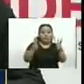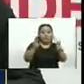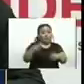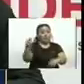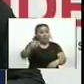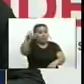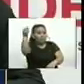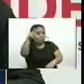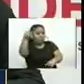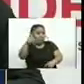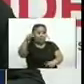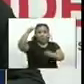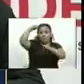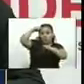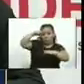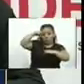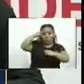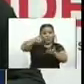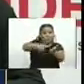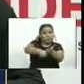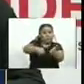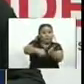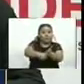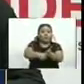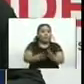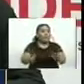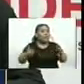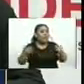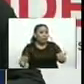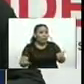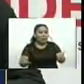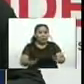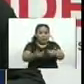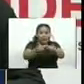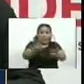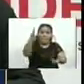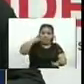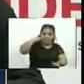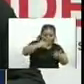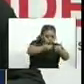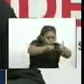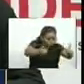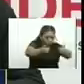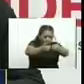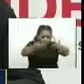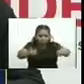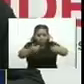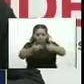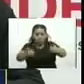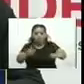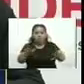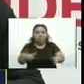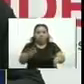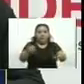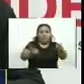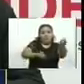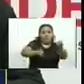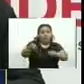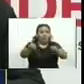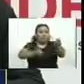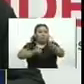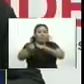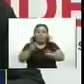concientización de parte de las municipalidades porque la separación como se está haciendo actualmente, que son los recolectores,